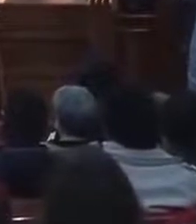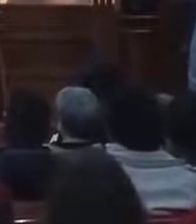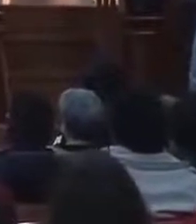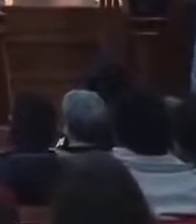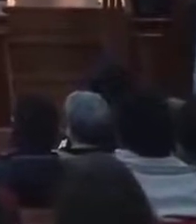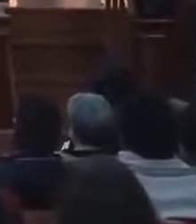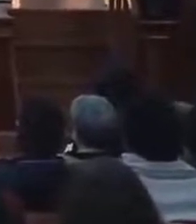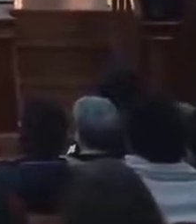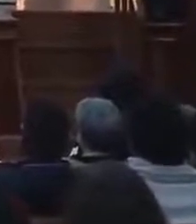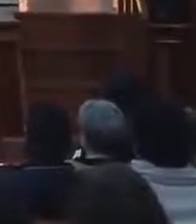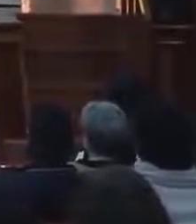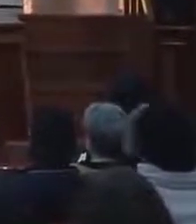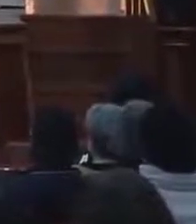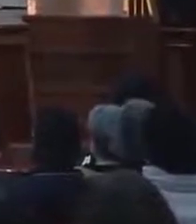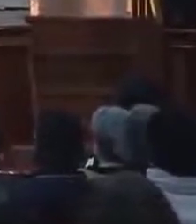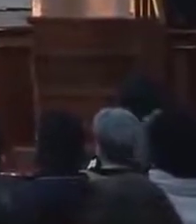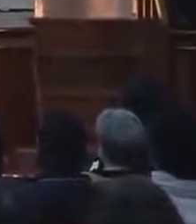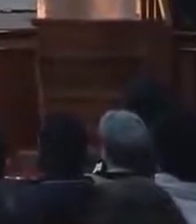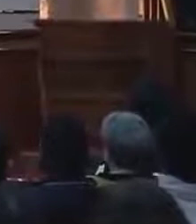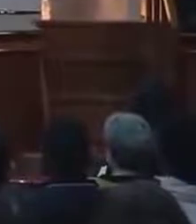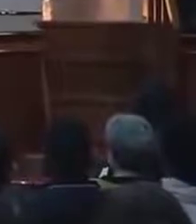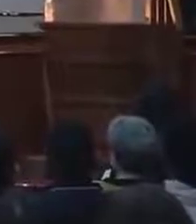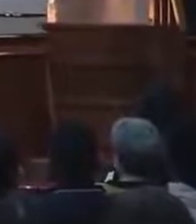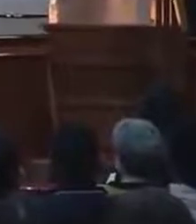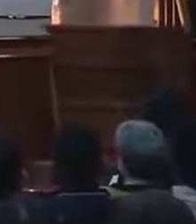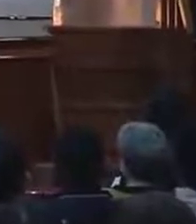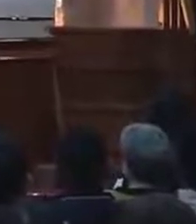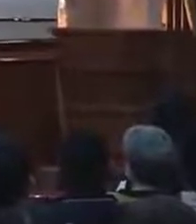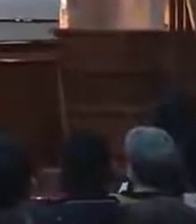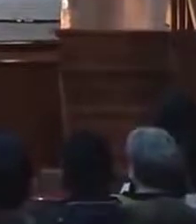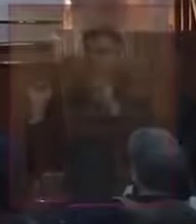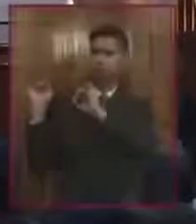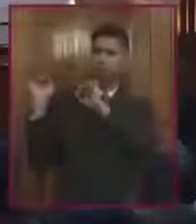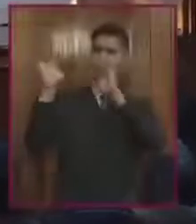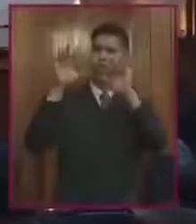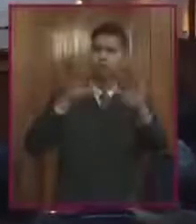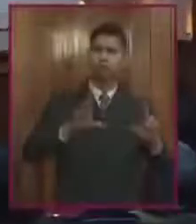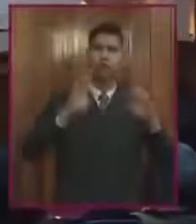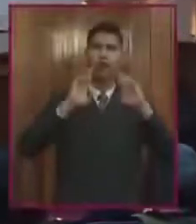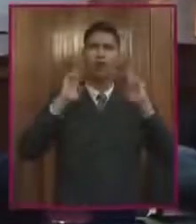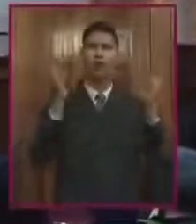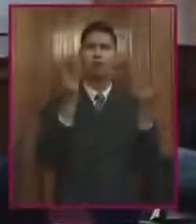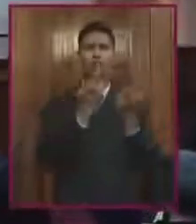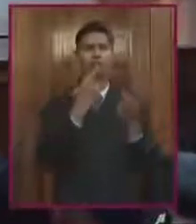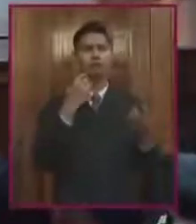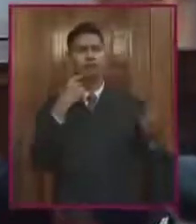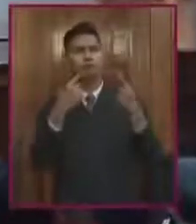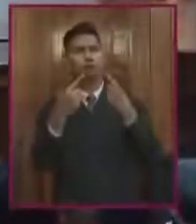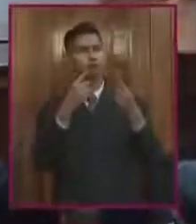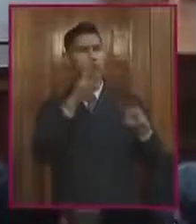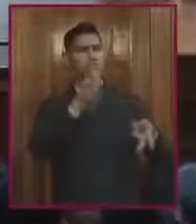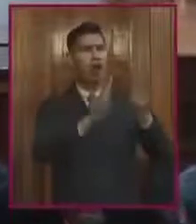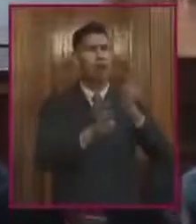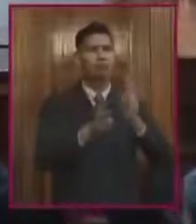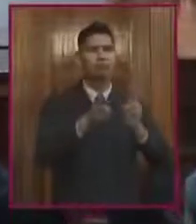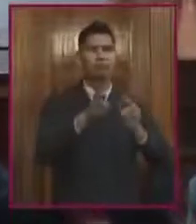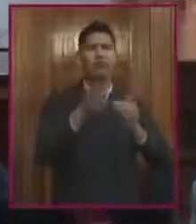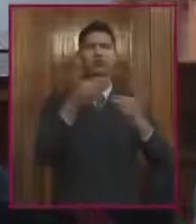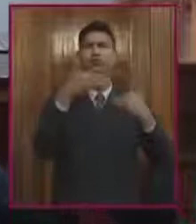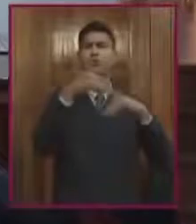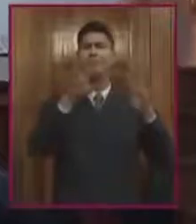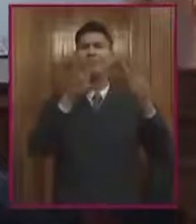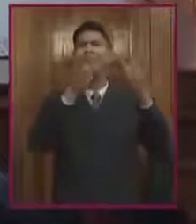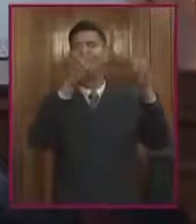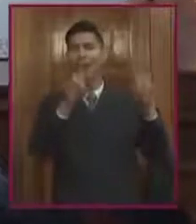El día de hoy nos damos cita para establecer un diálogo con la comunidad académica, una comunidad dedicada al